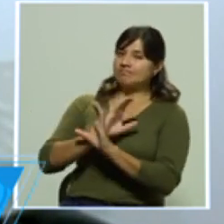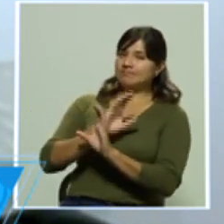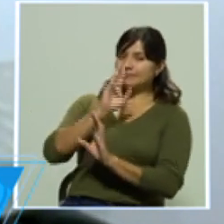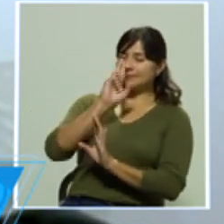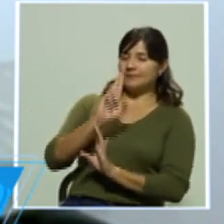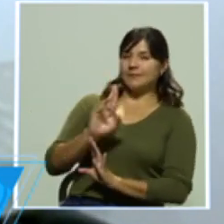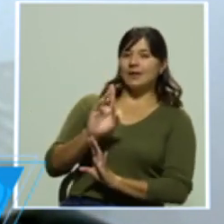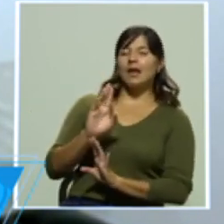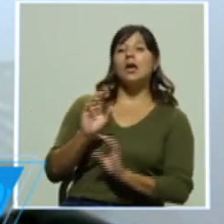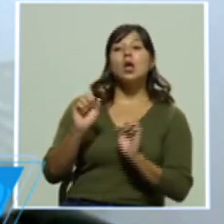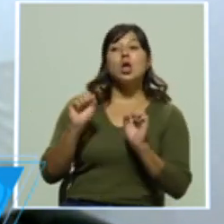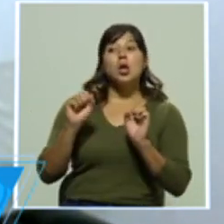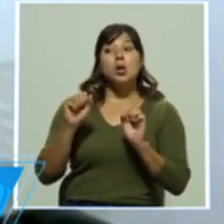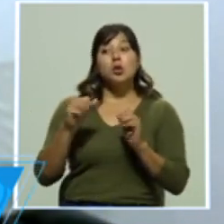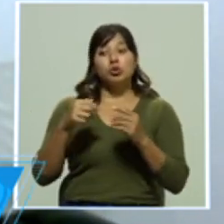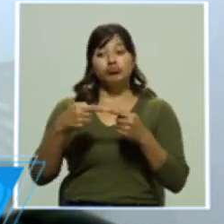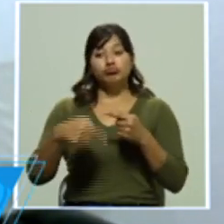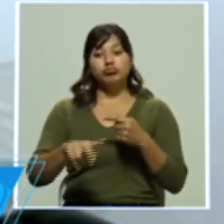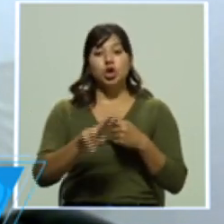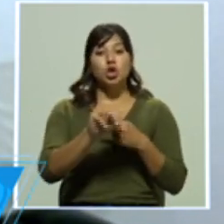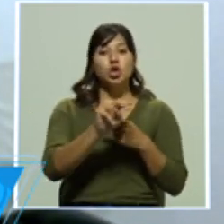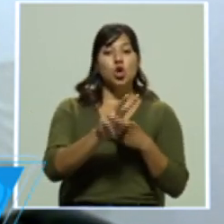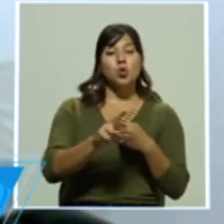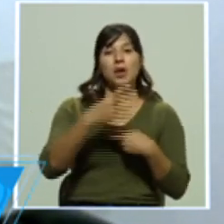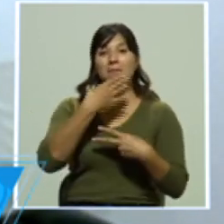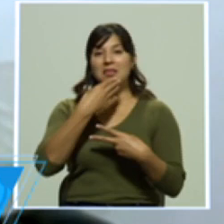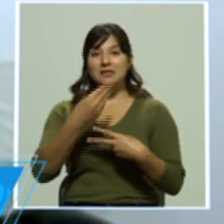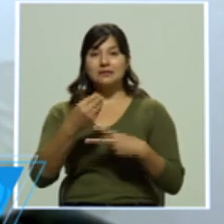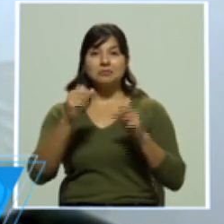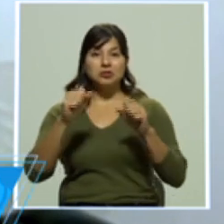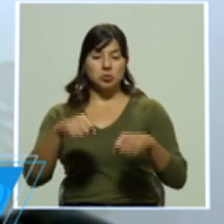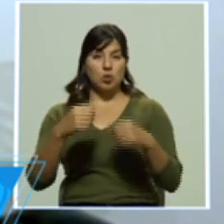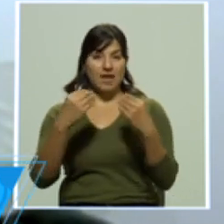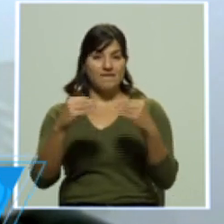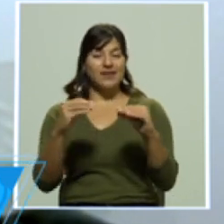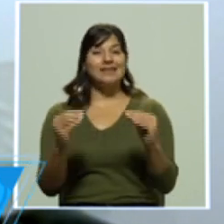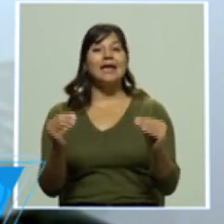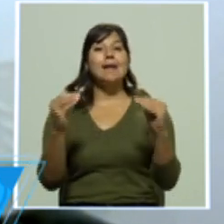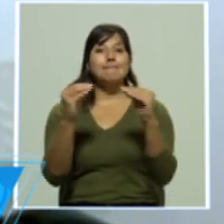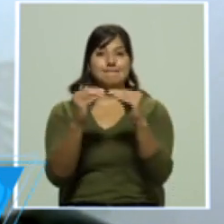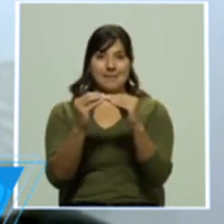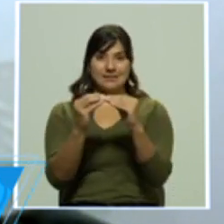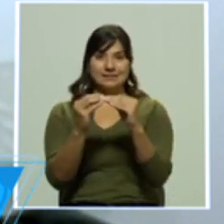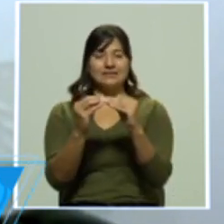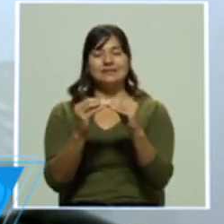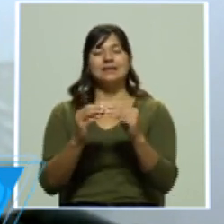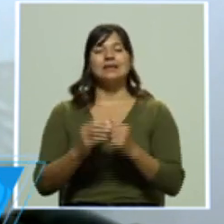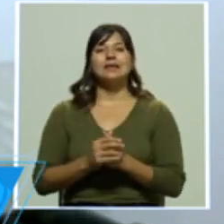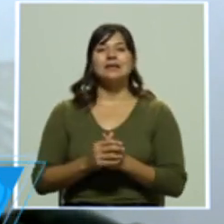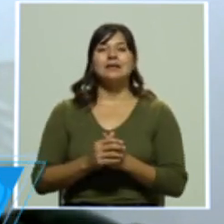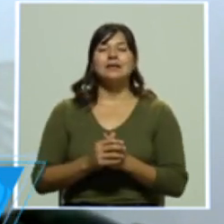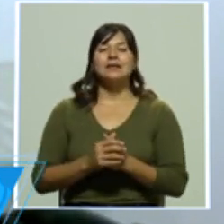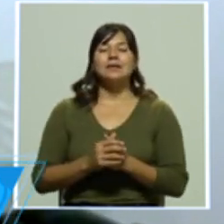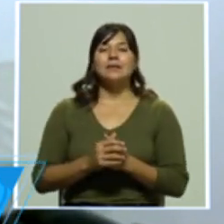de que se pueda vender más de lo que hemos vendido en este año.